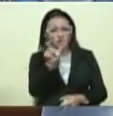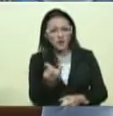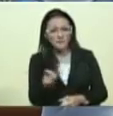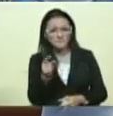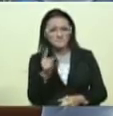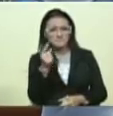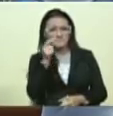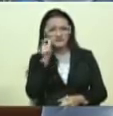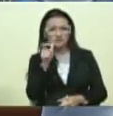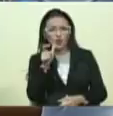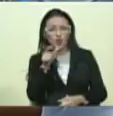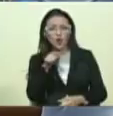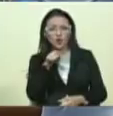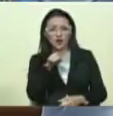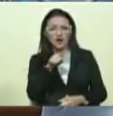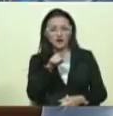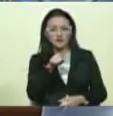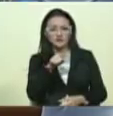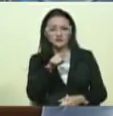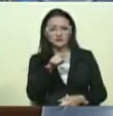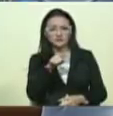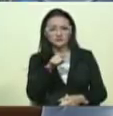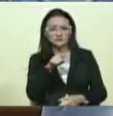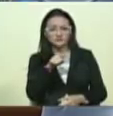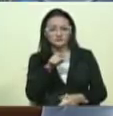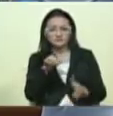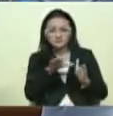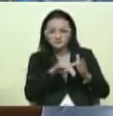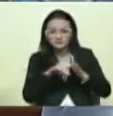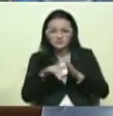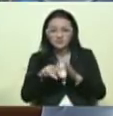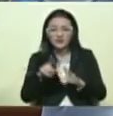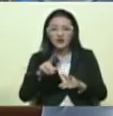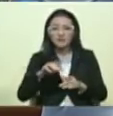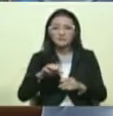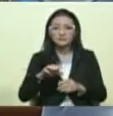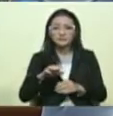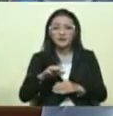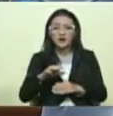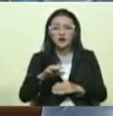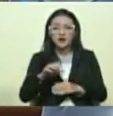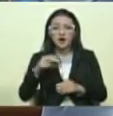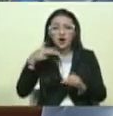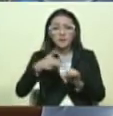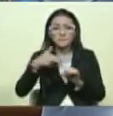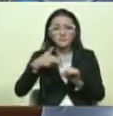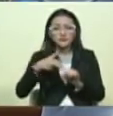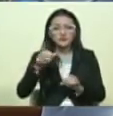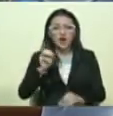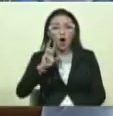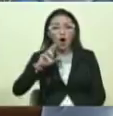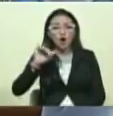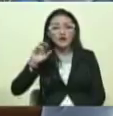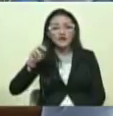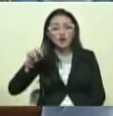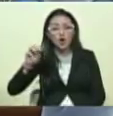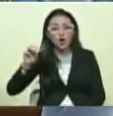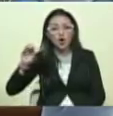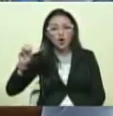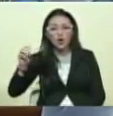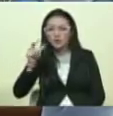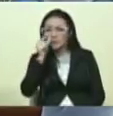el saqueo a la faja petrolífera del Orinoco es el